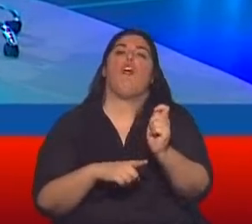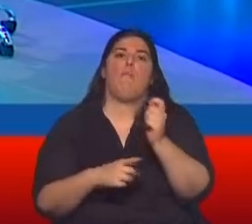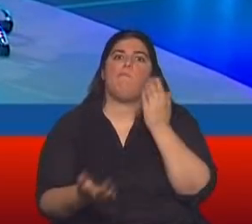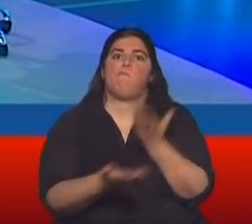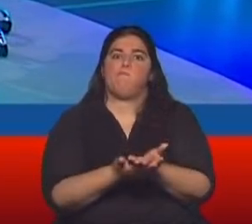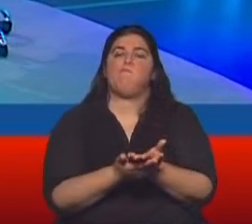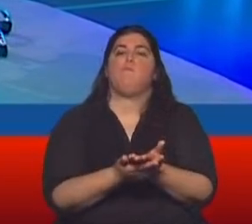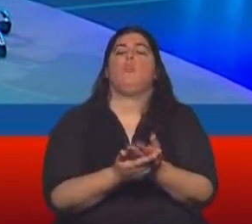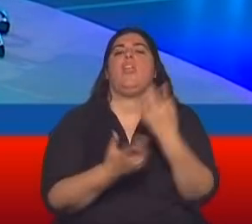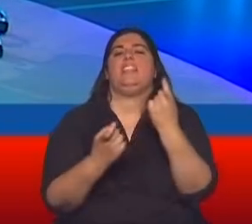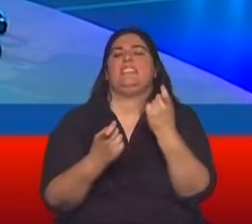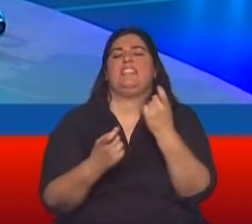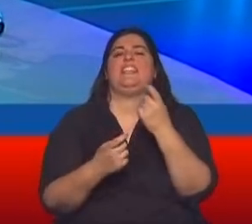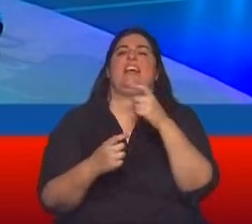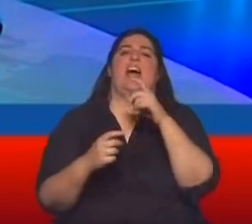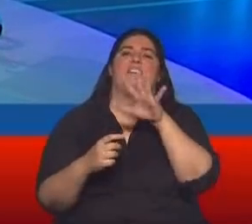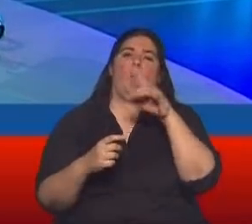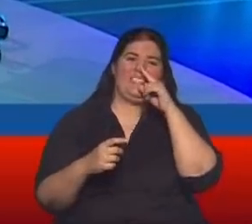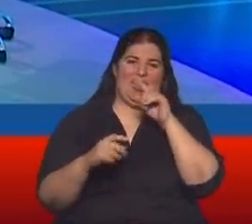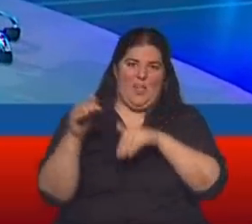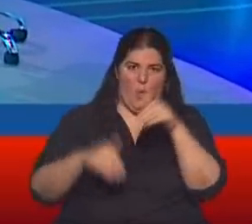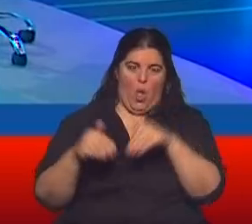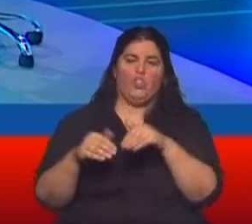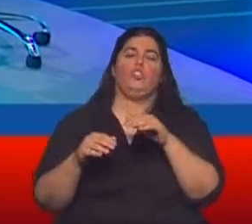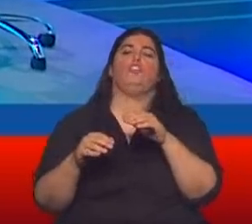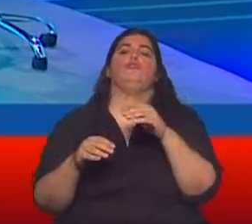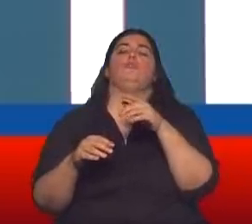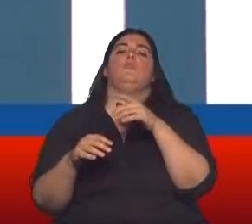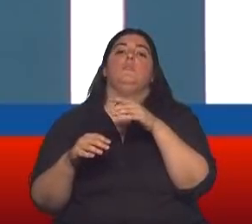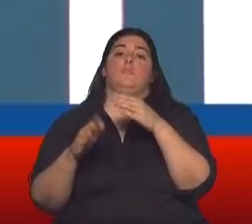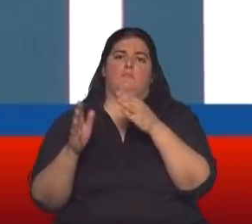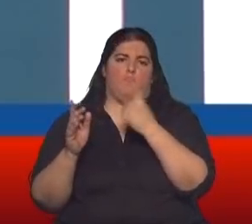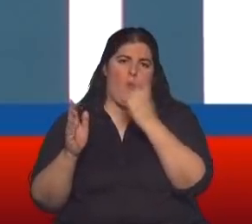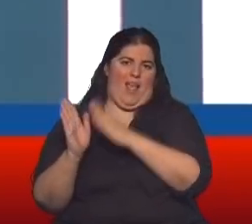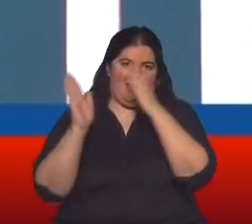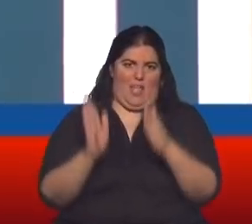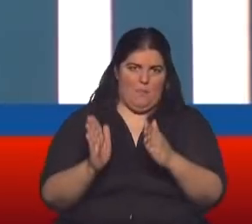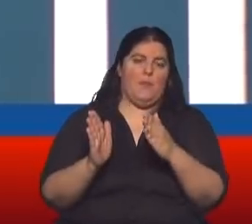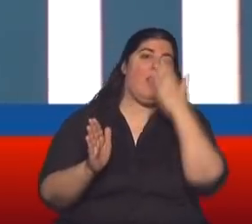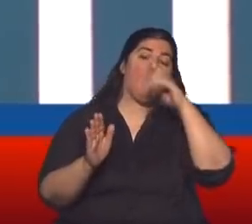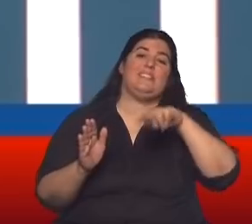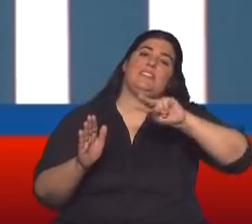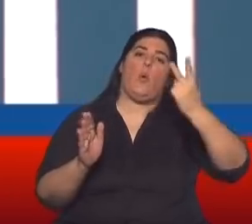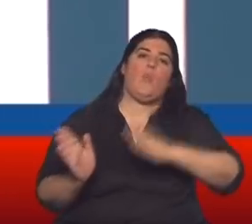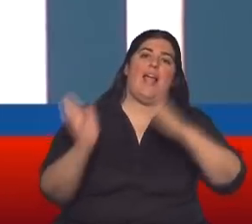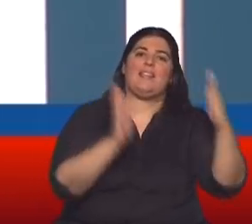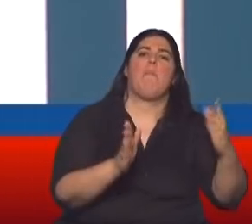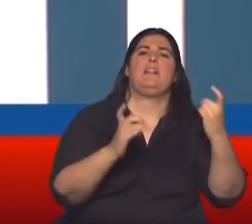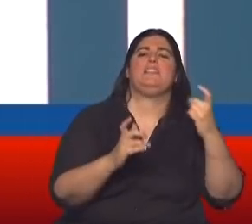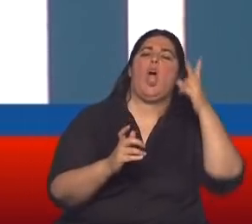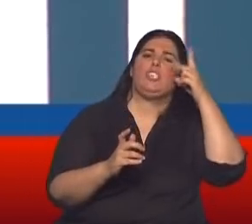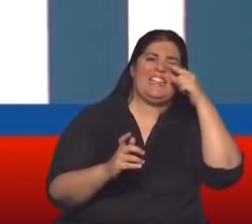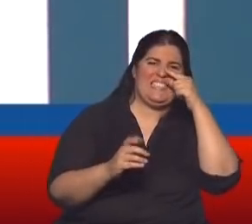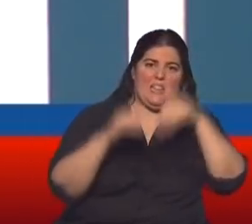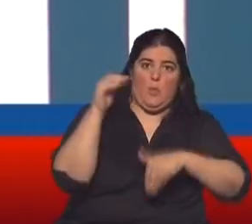de 130, pero después en una segunda instancia, para que se le inicie el proceso, necesitaría de 87 votos. Por eso es